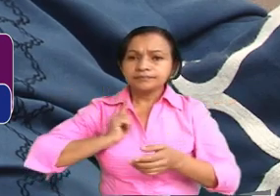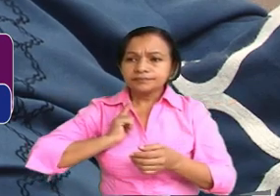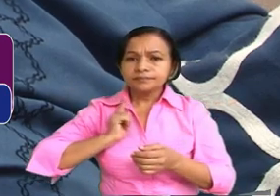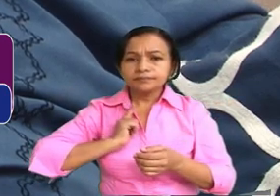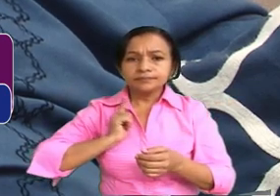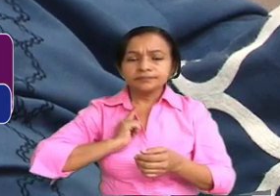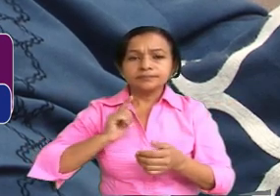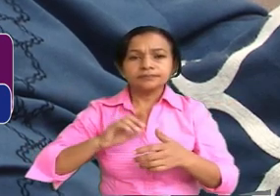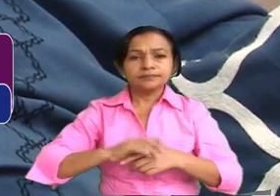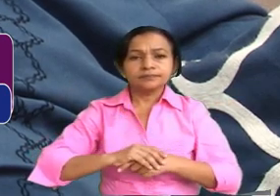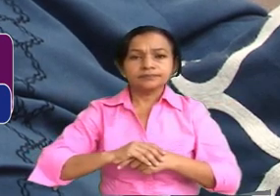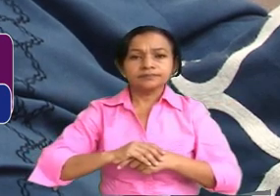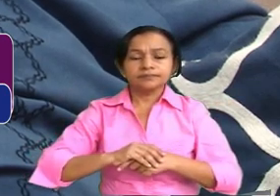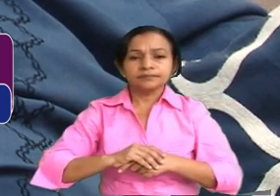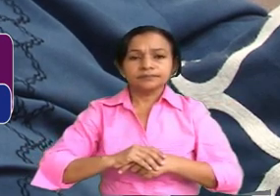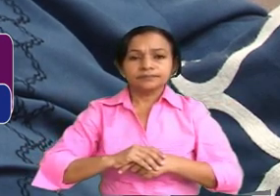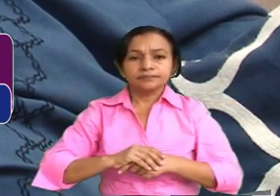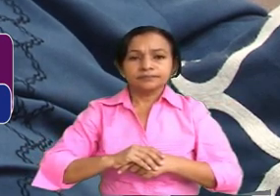ahora?